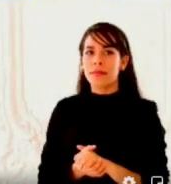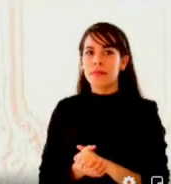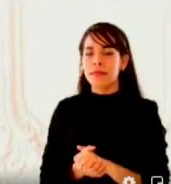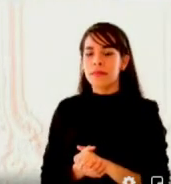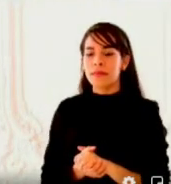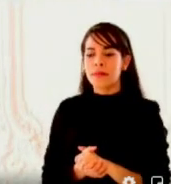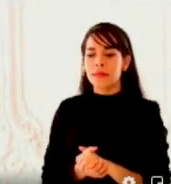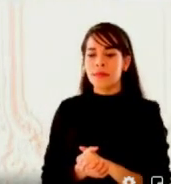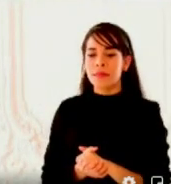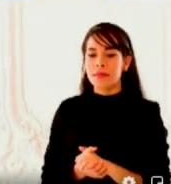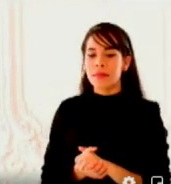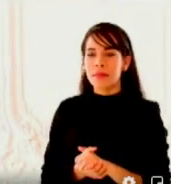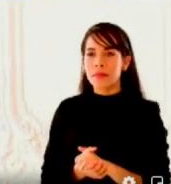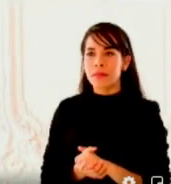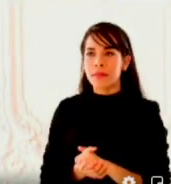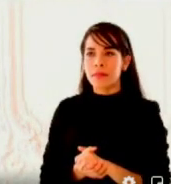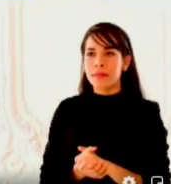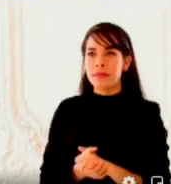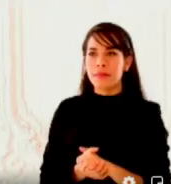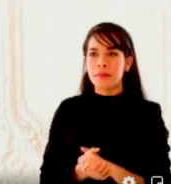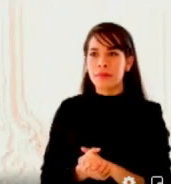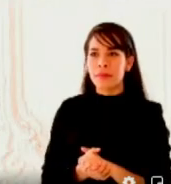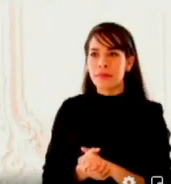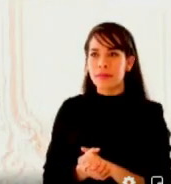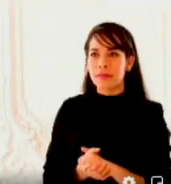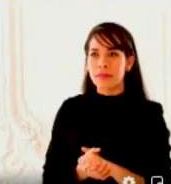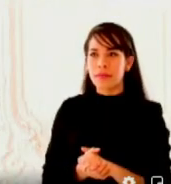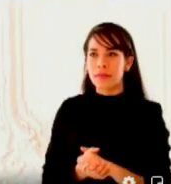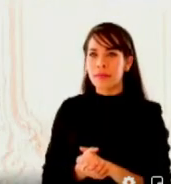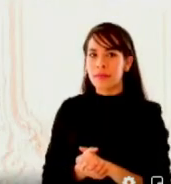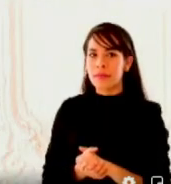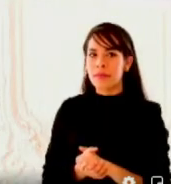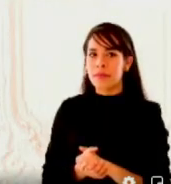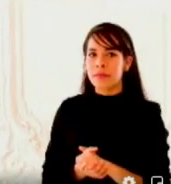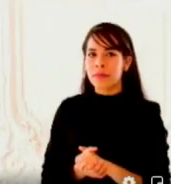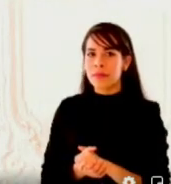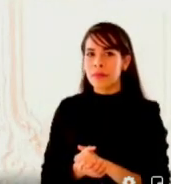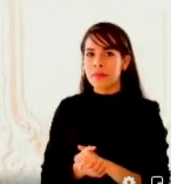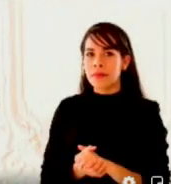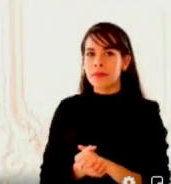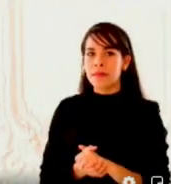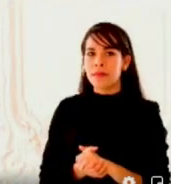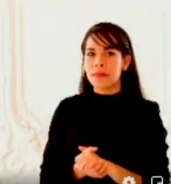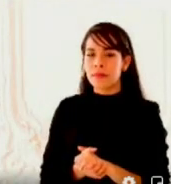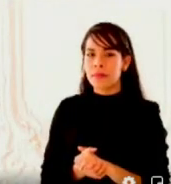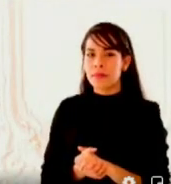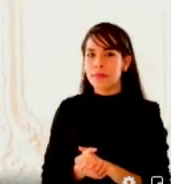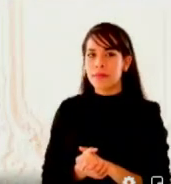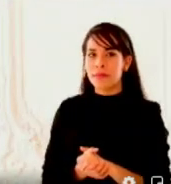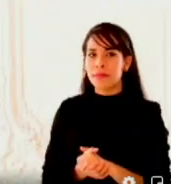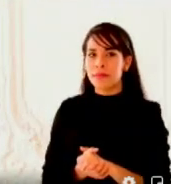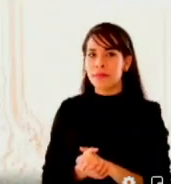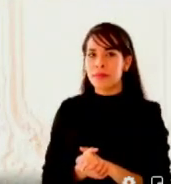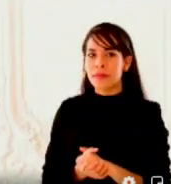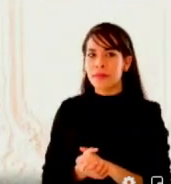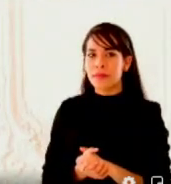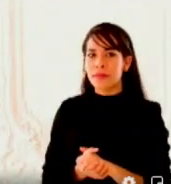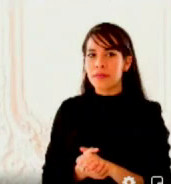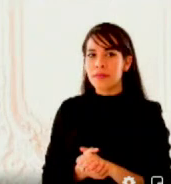inclusive piezas, entiéndase luces, entiéndase, ¿cómo se llama?